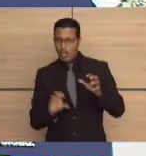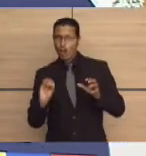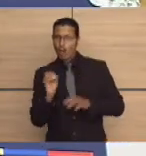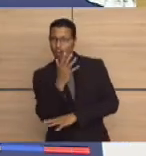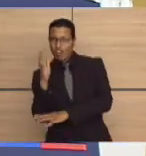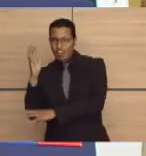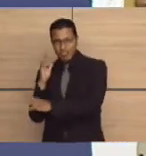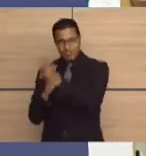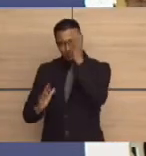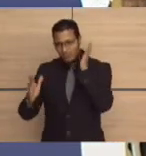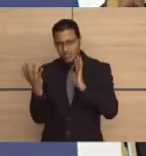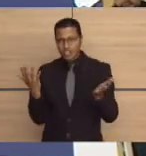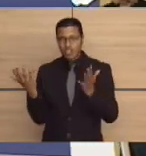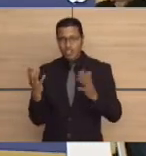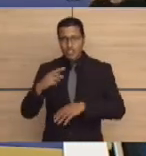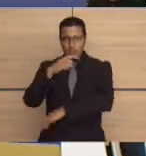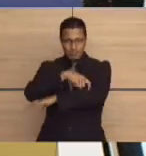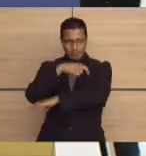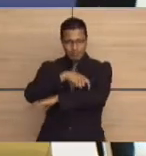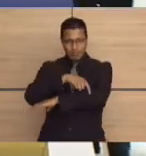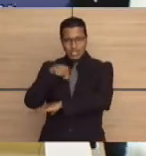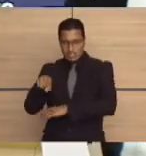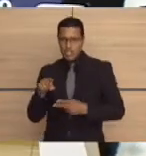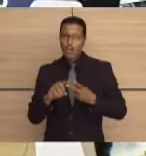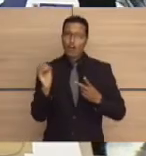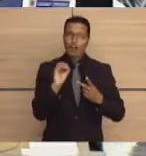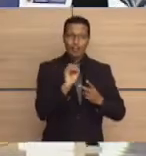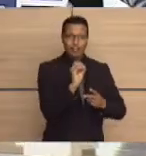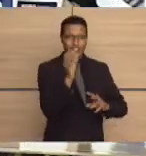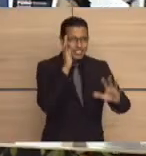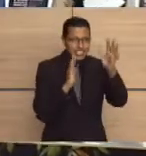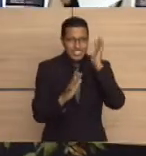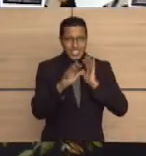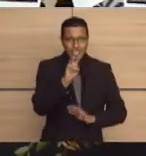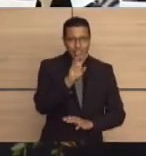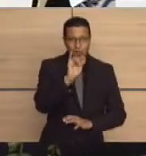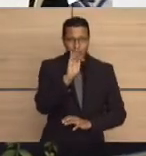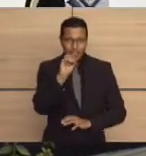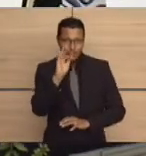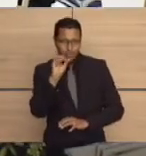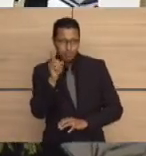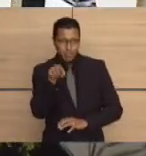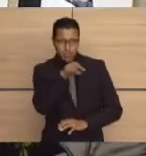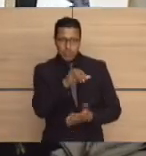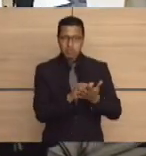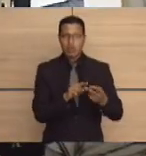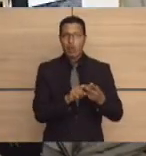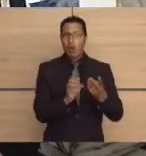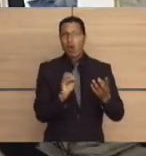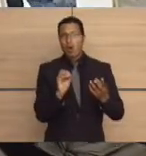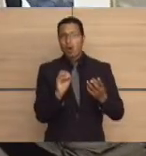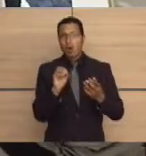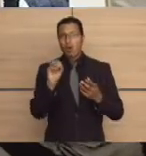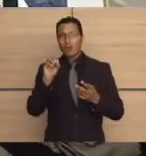los Kamsá del Putumayo o a la selva de los Huitotos o al país de